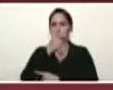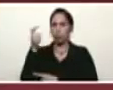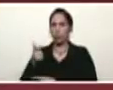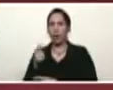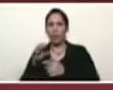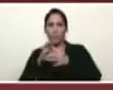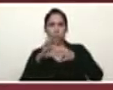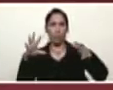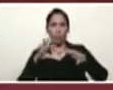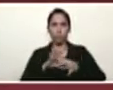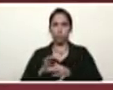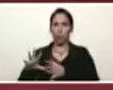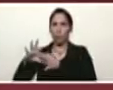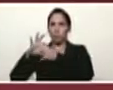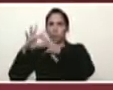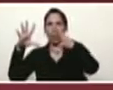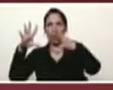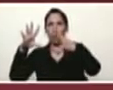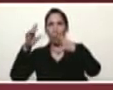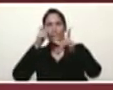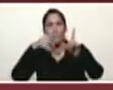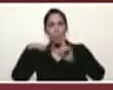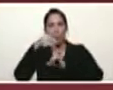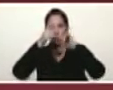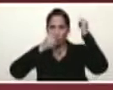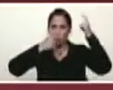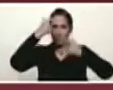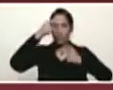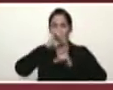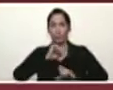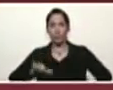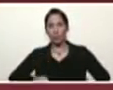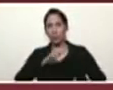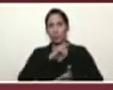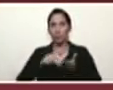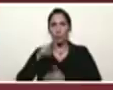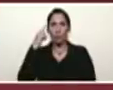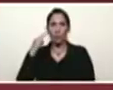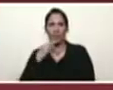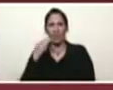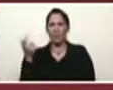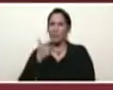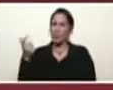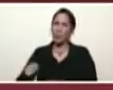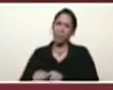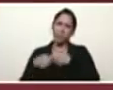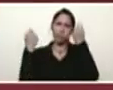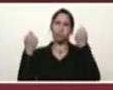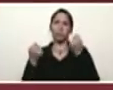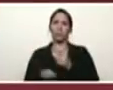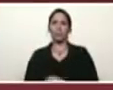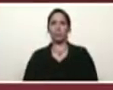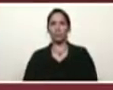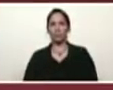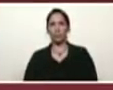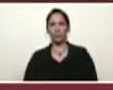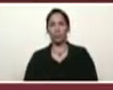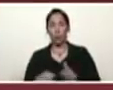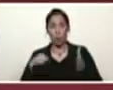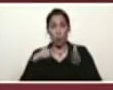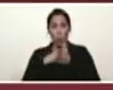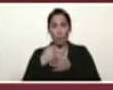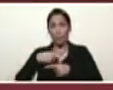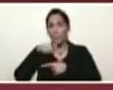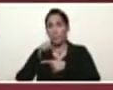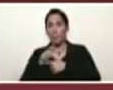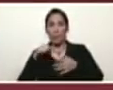división entre el pueblo chavista, entre la Fuerza Armada. Es un golpe distinto. Es el primer golpe